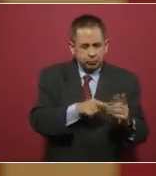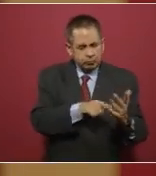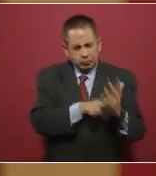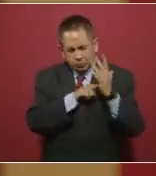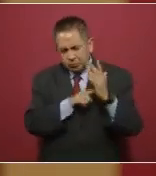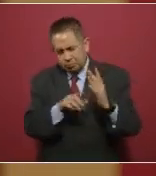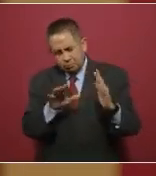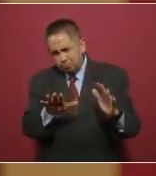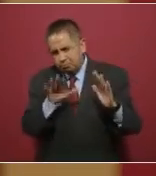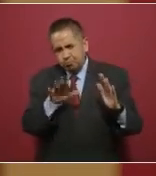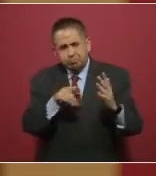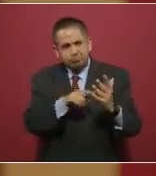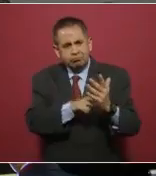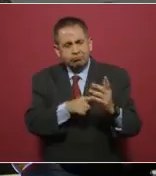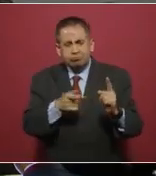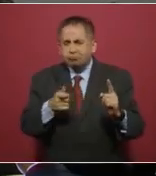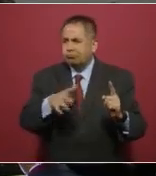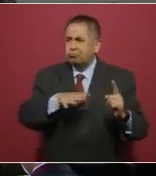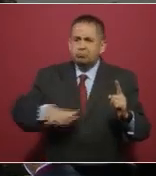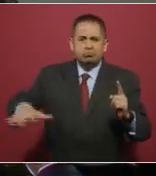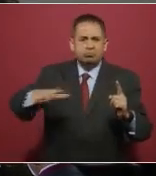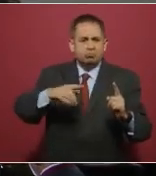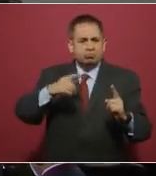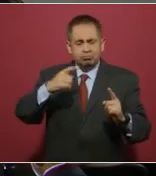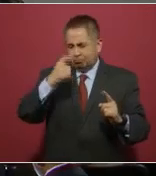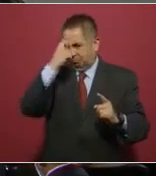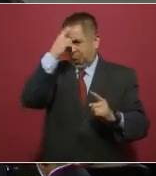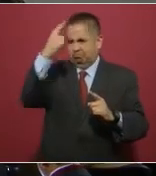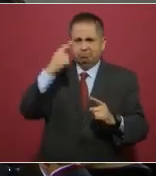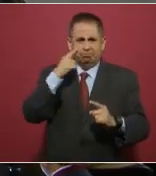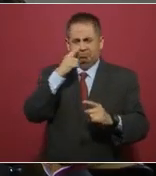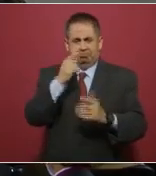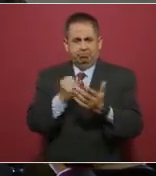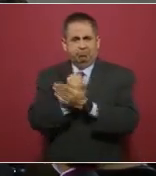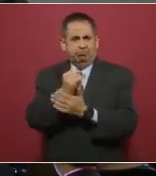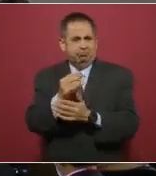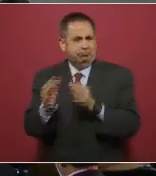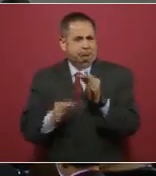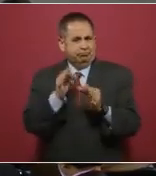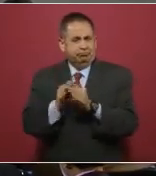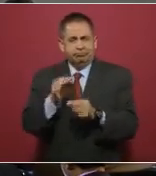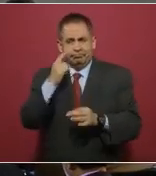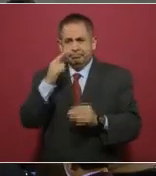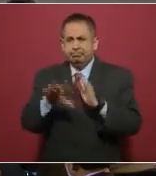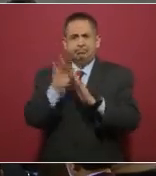ejemplar, del apóstol de nuestra democracia, de Francisco I. Madero,